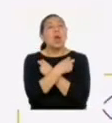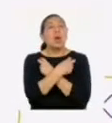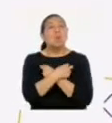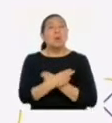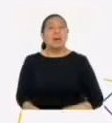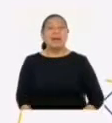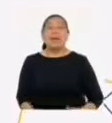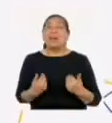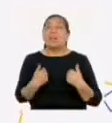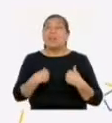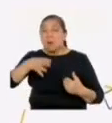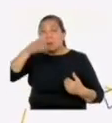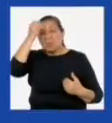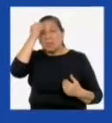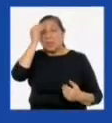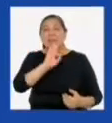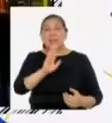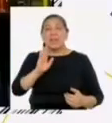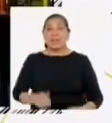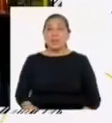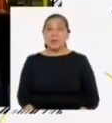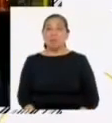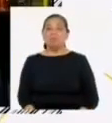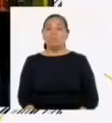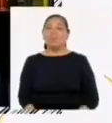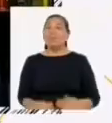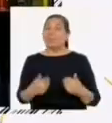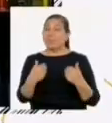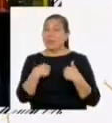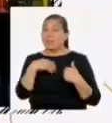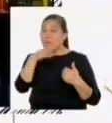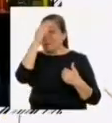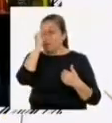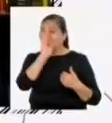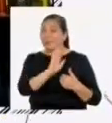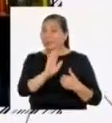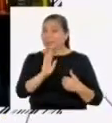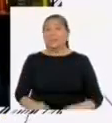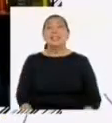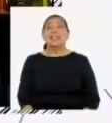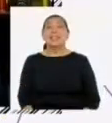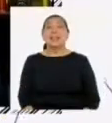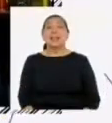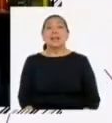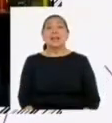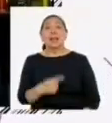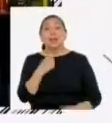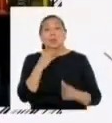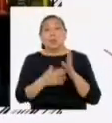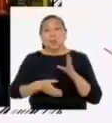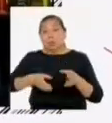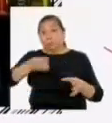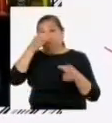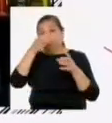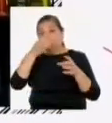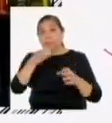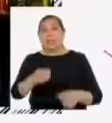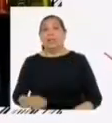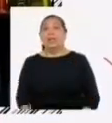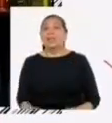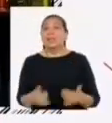Lambayeque? ¿Qué debemos aprender de ello? Lo que debemos aprender de ellos, Rodrigo, es la enorme